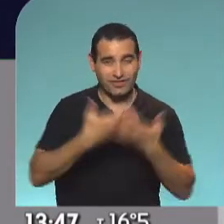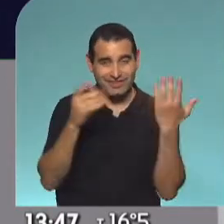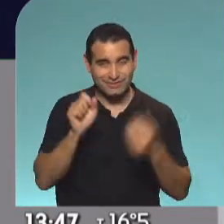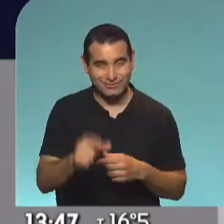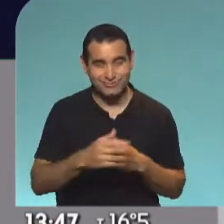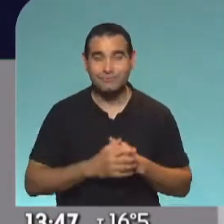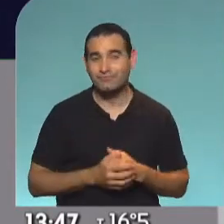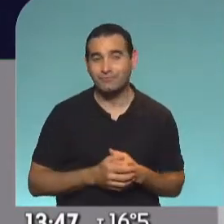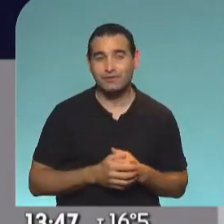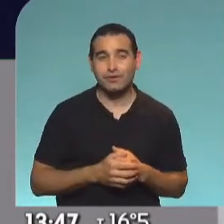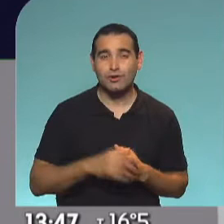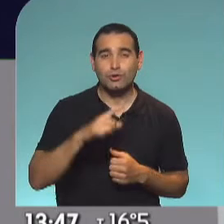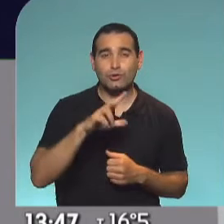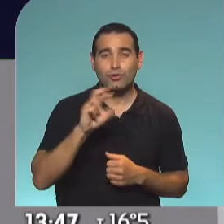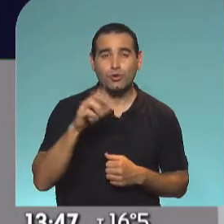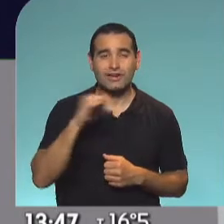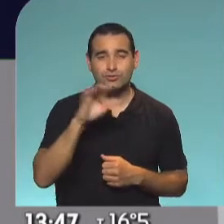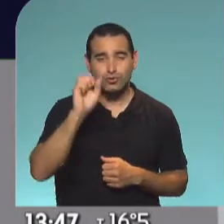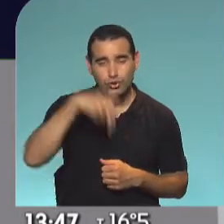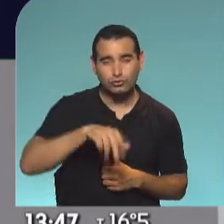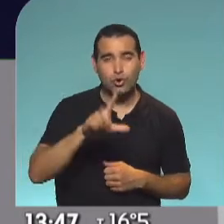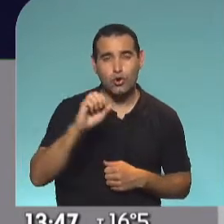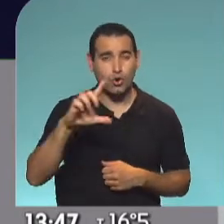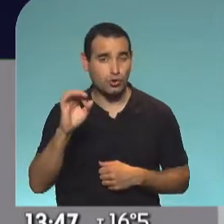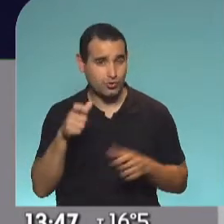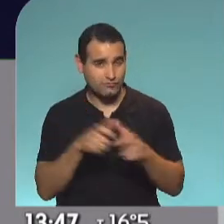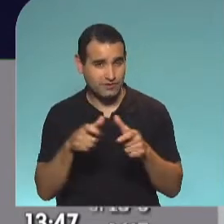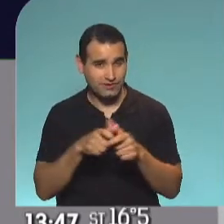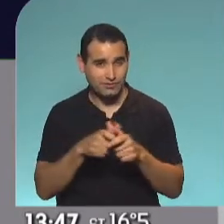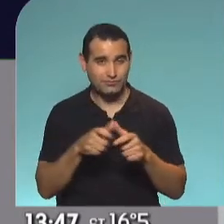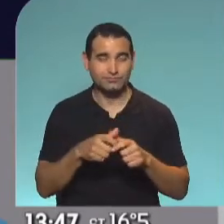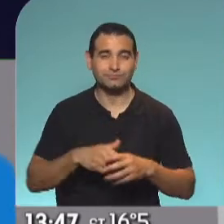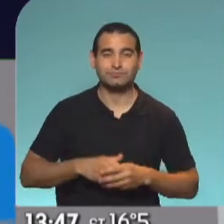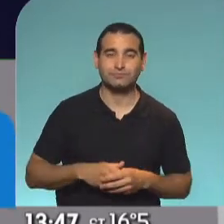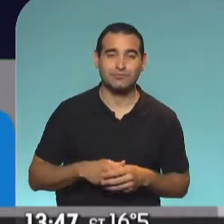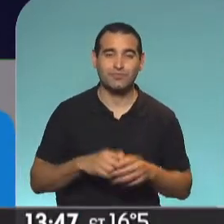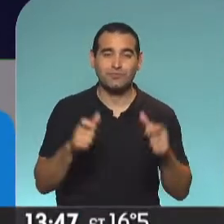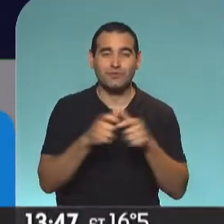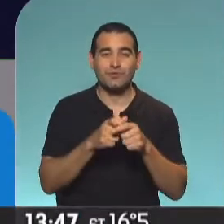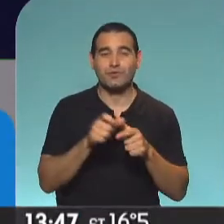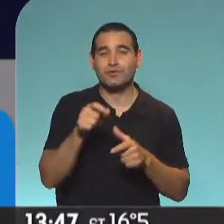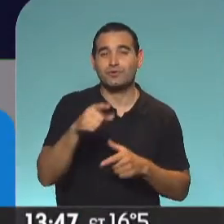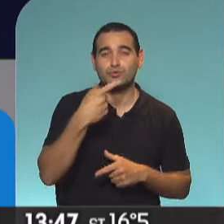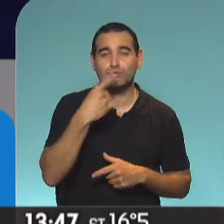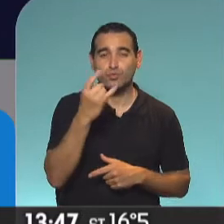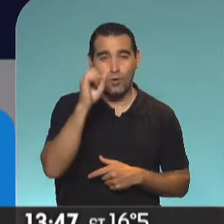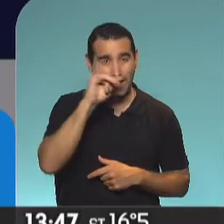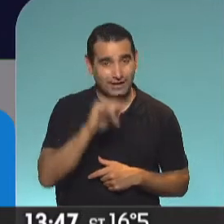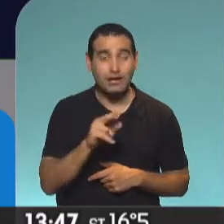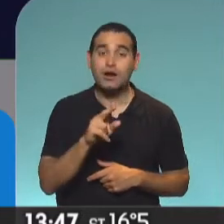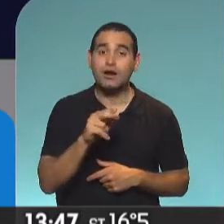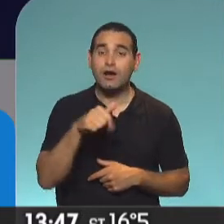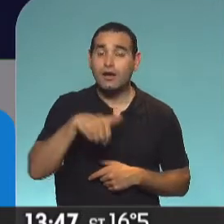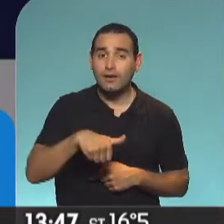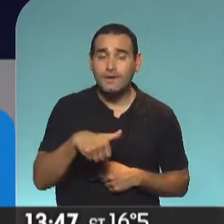hablando de Corazón Loco. Ahí estás coronada por el equipo de la película de Marcos Carnevale, protagonizada por Suar. Vos sabés que hicimos una nota